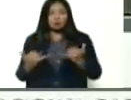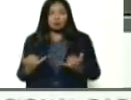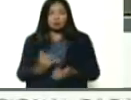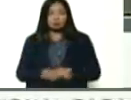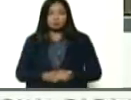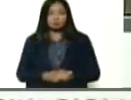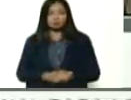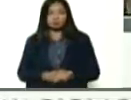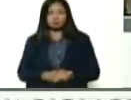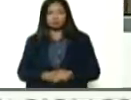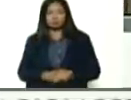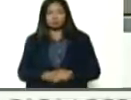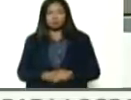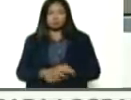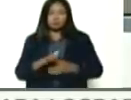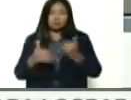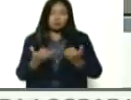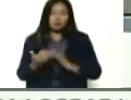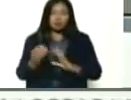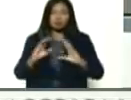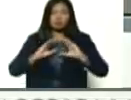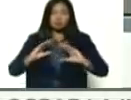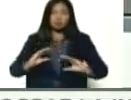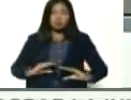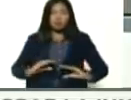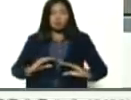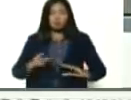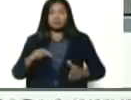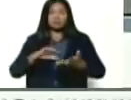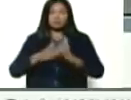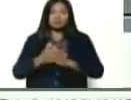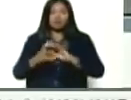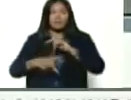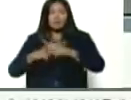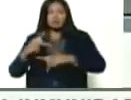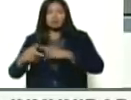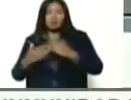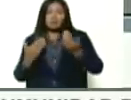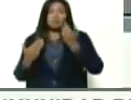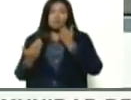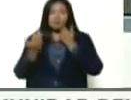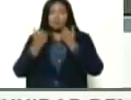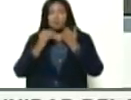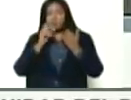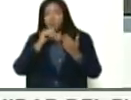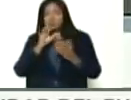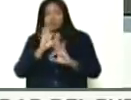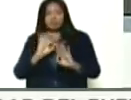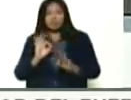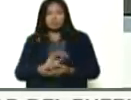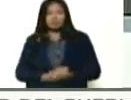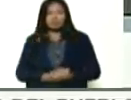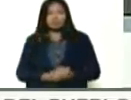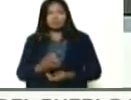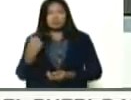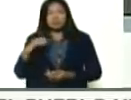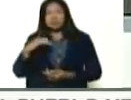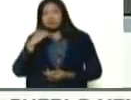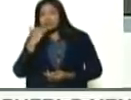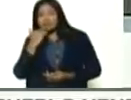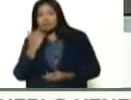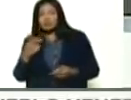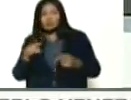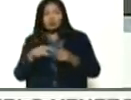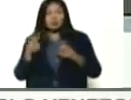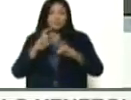poca carga viral presente en el organismo de motta que no ocurre el proceso infeccioso con otras personas que tengan cercanas igual